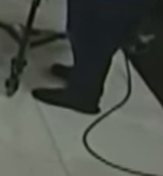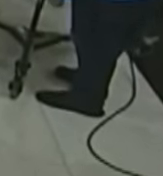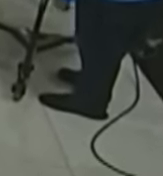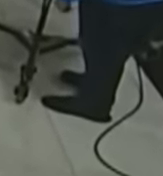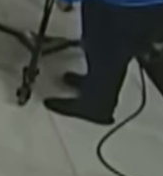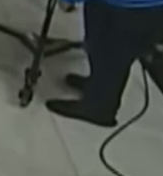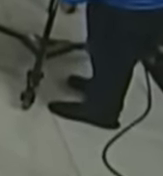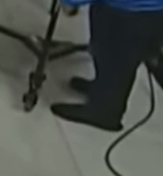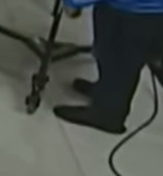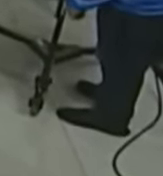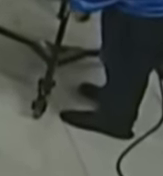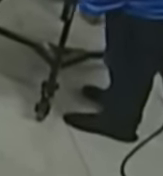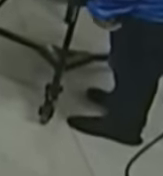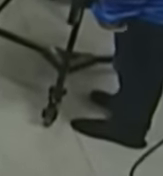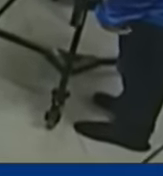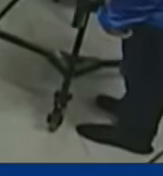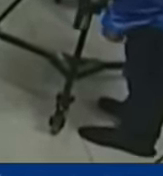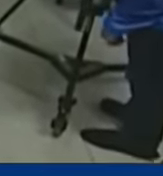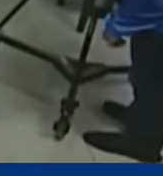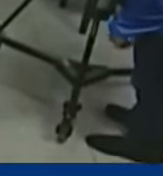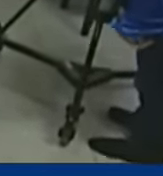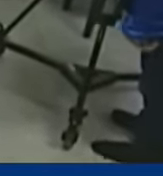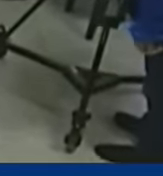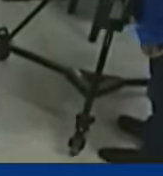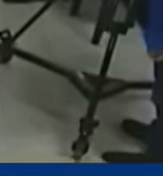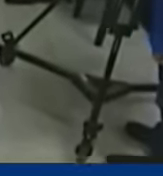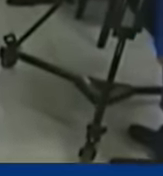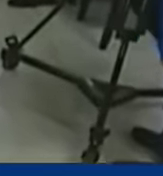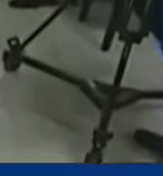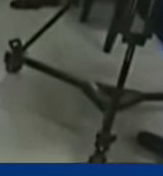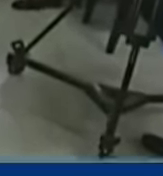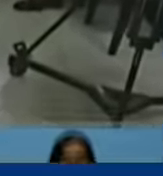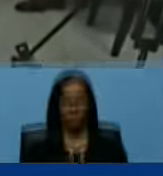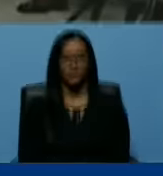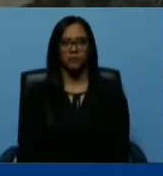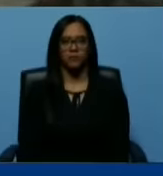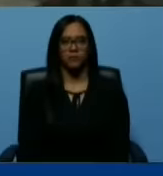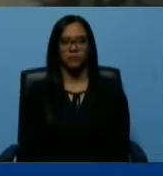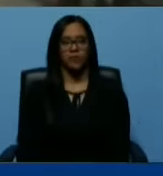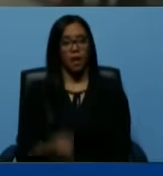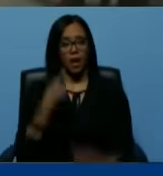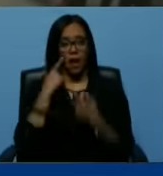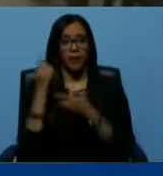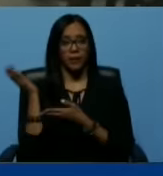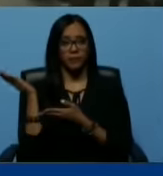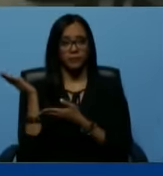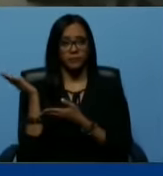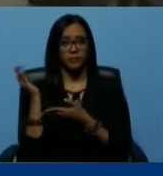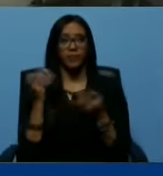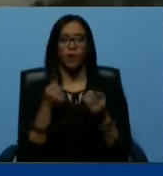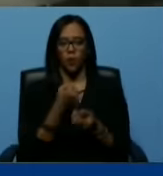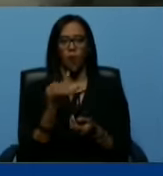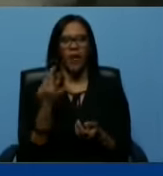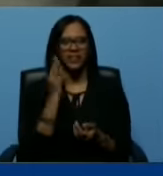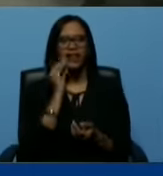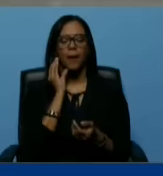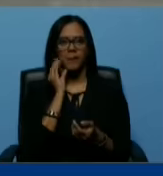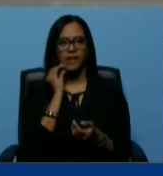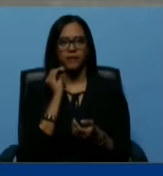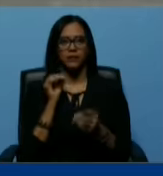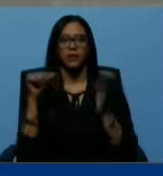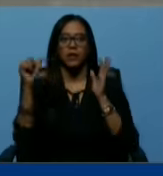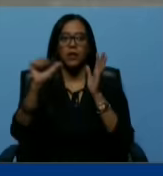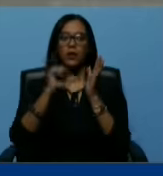Bueno, para que ustedes vean esta experiencia bonita. Y así, ¿cuántas otras experiencias? Donde en